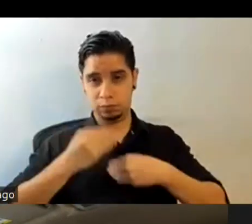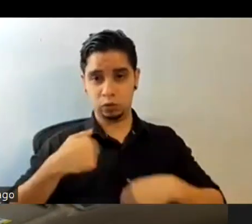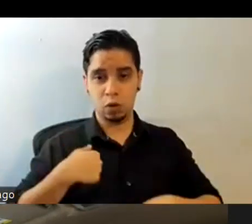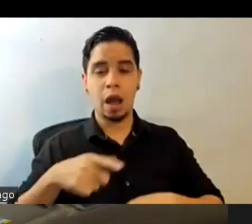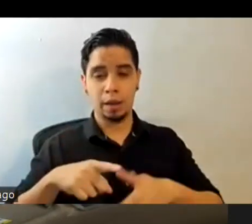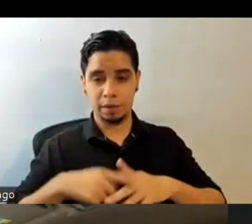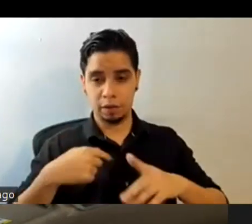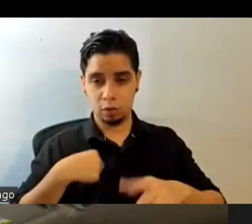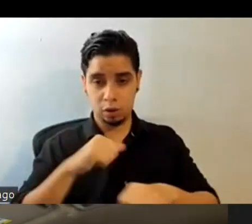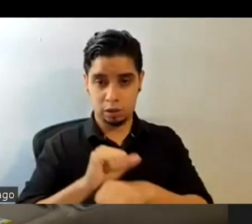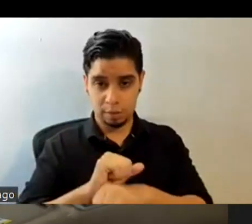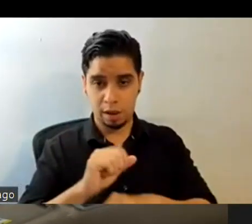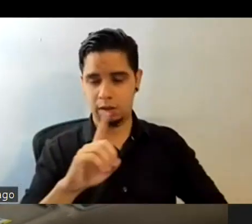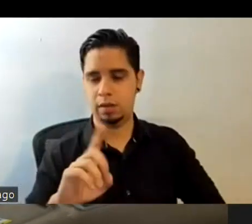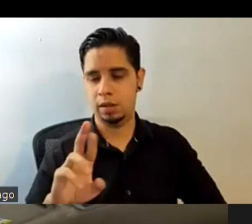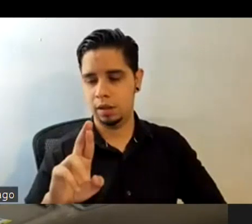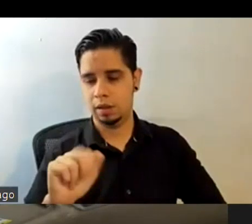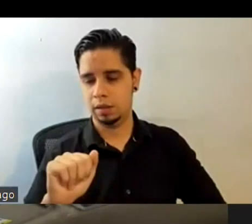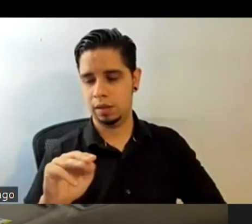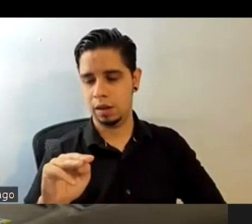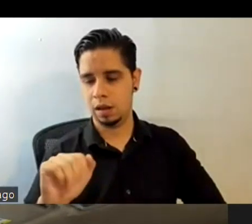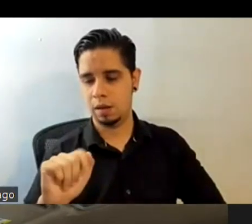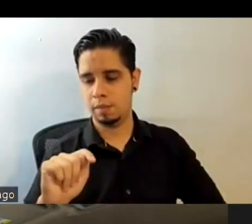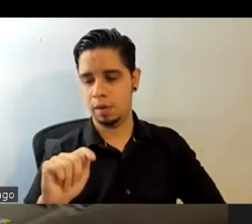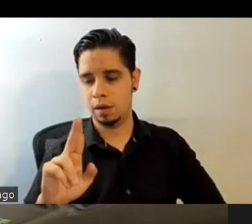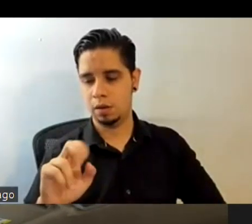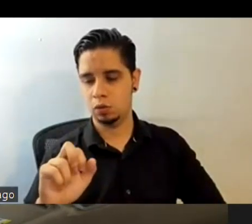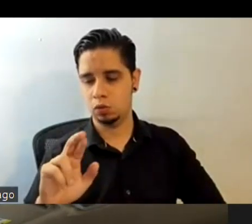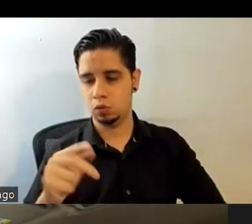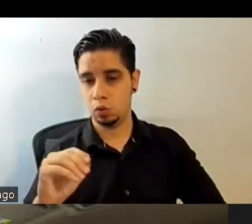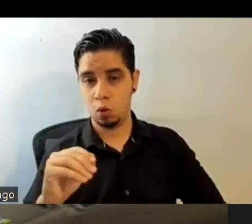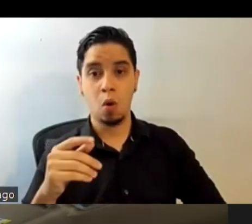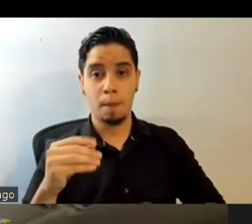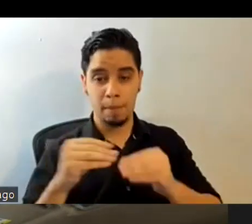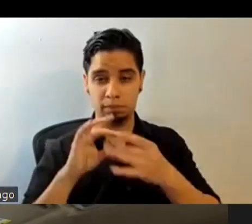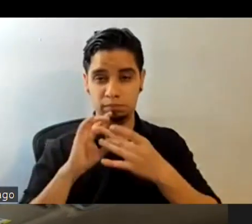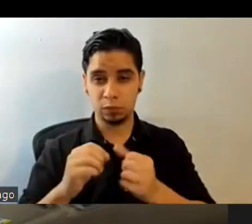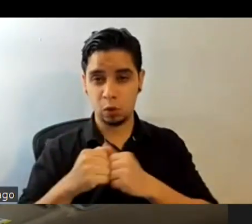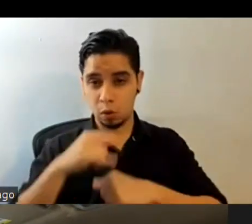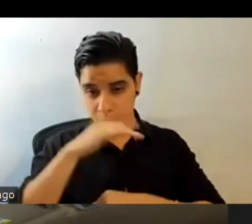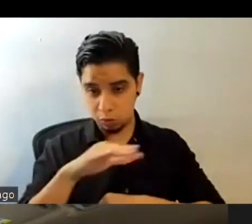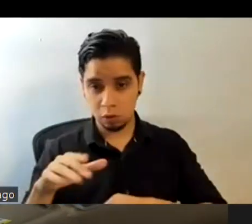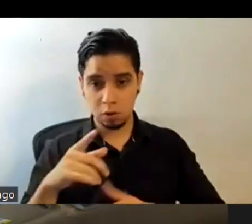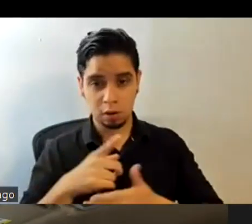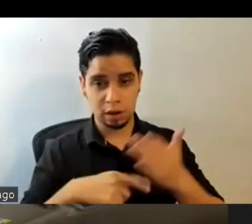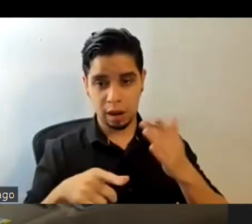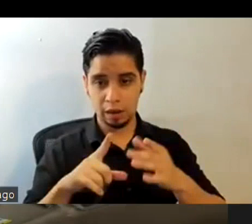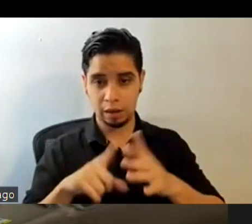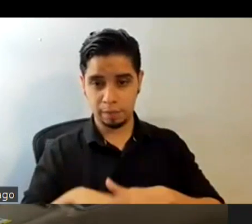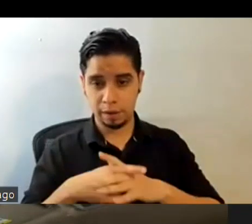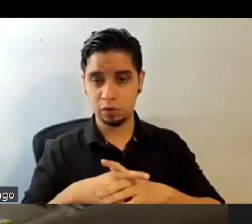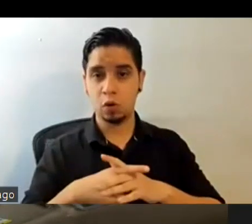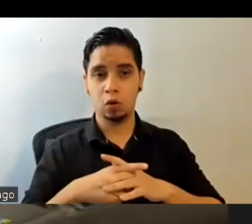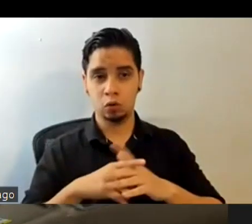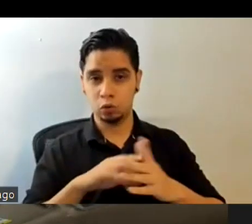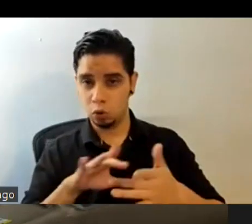dramaturgo, como quien dice, hacer los dramas sobre todo para los niños. Que ahí viene esta cuestión, yo creo que de la literatura